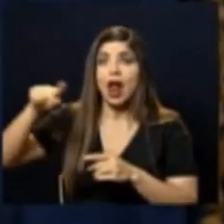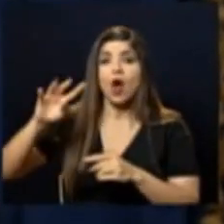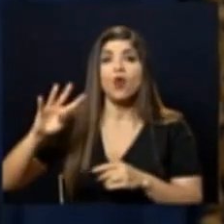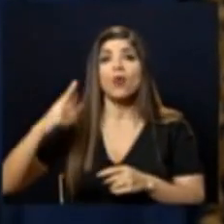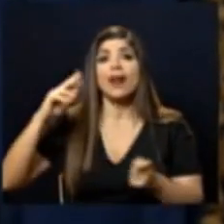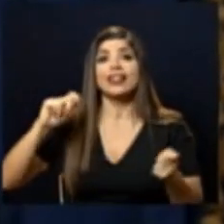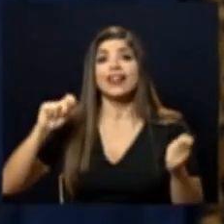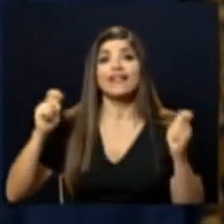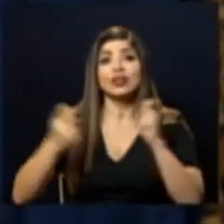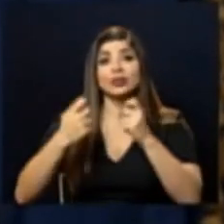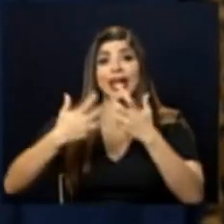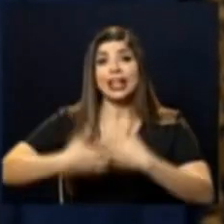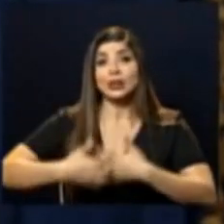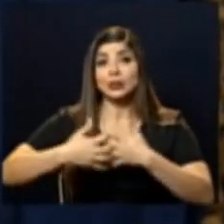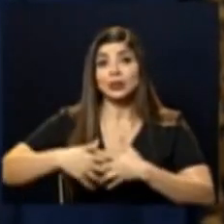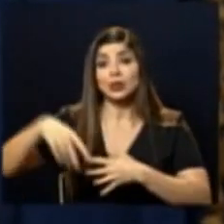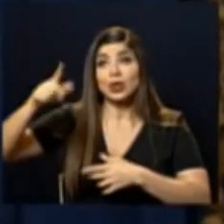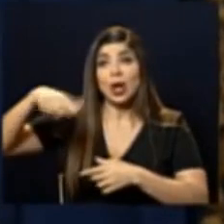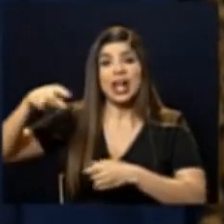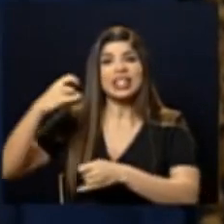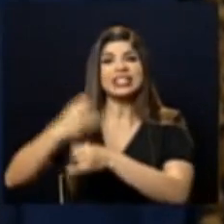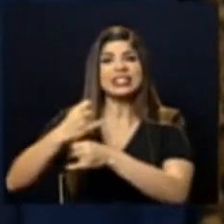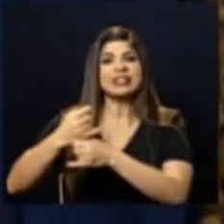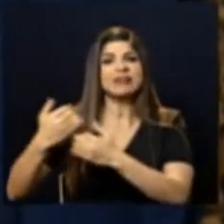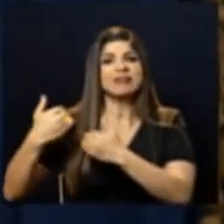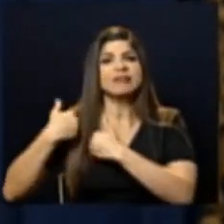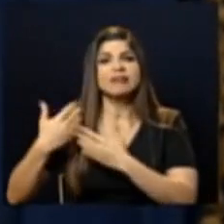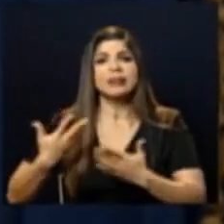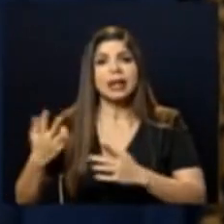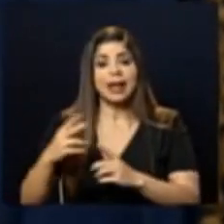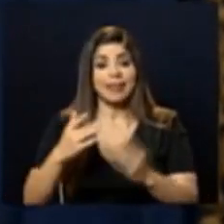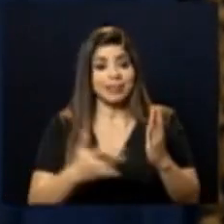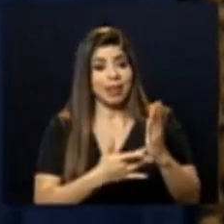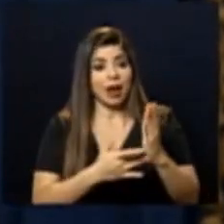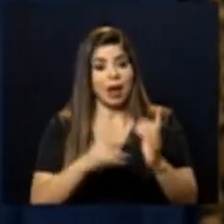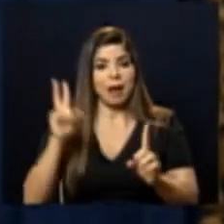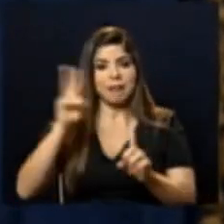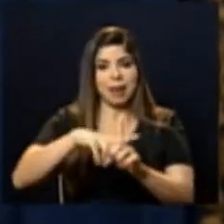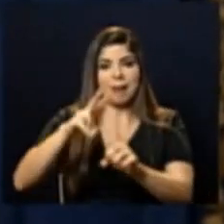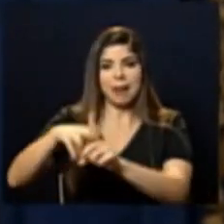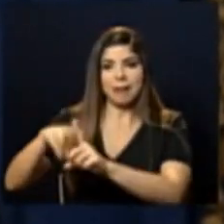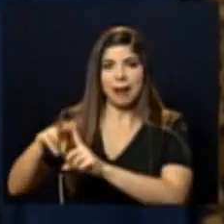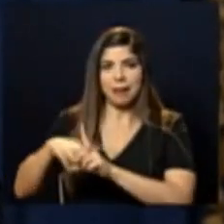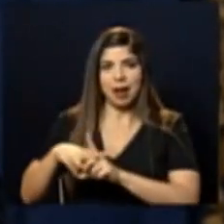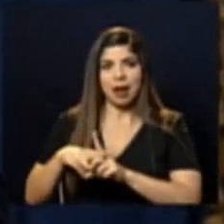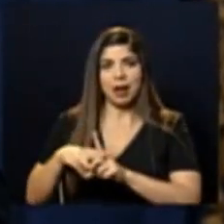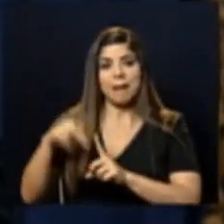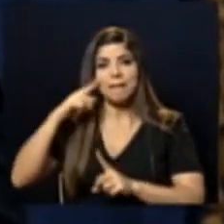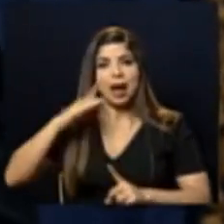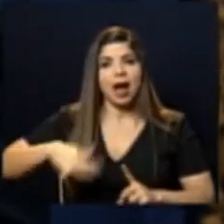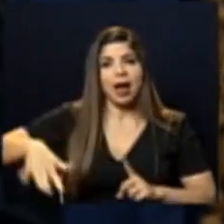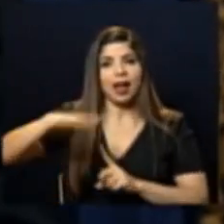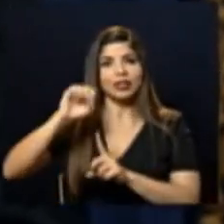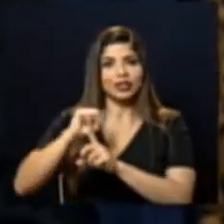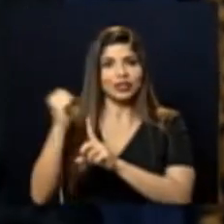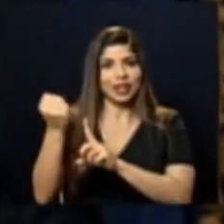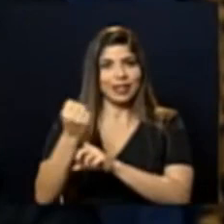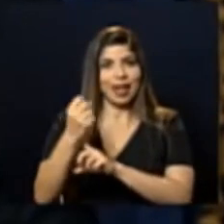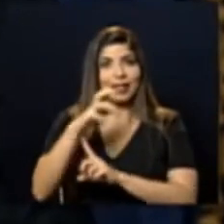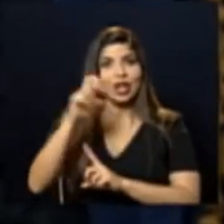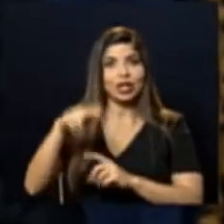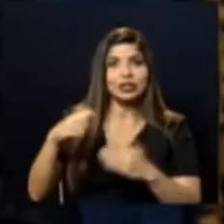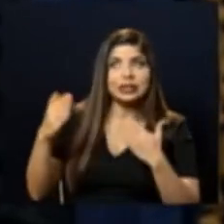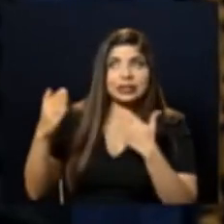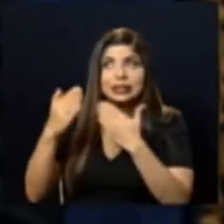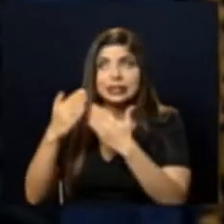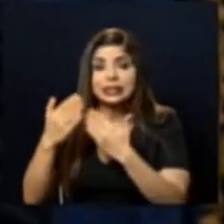Industrial, instancia dedicada a la implementación de estas tecnologías y su aplicación en la sociedad. Hemos